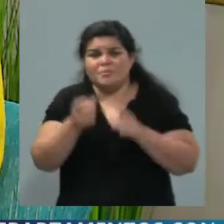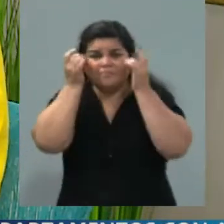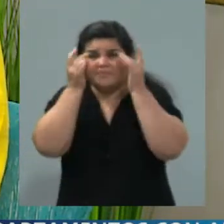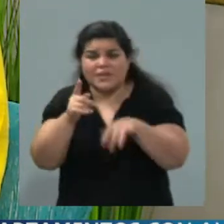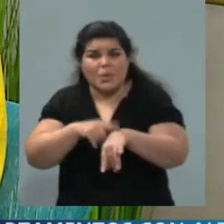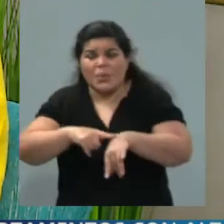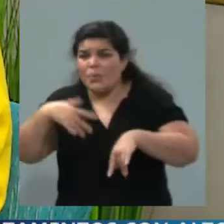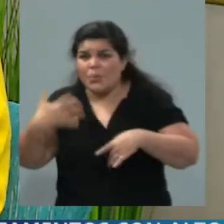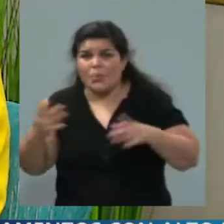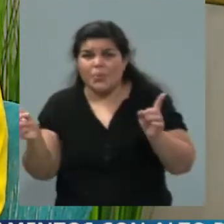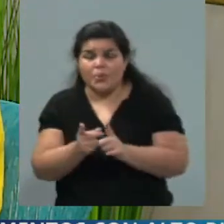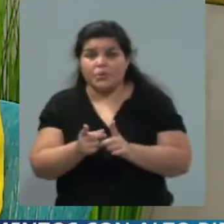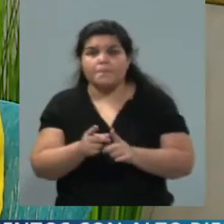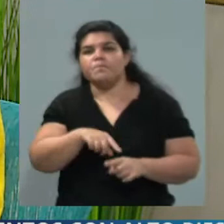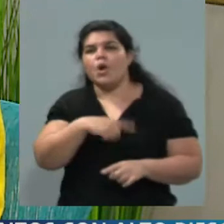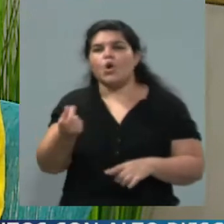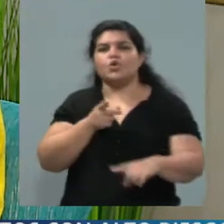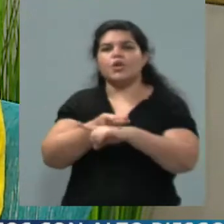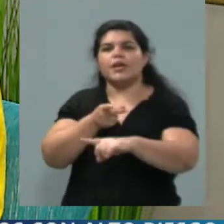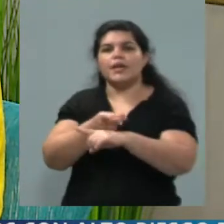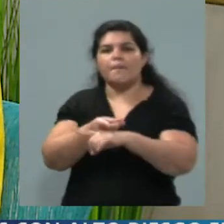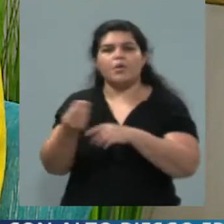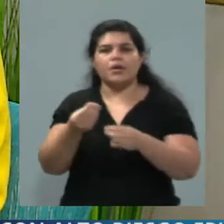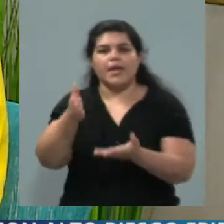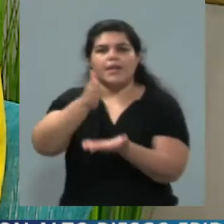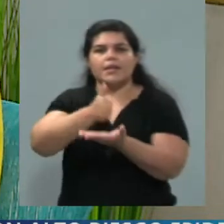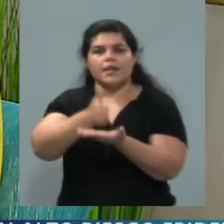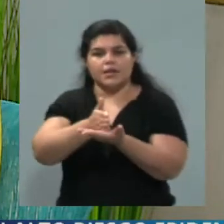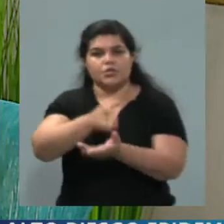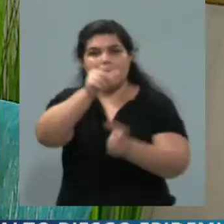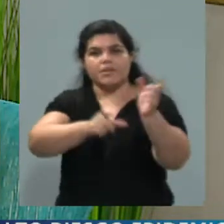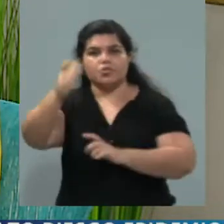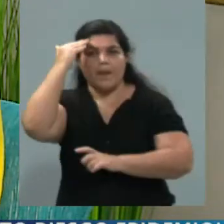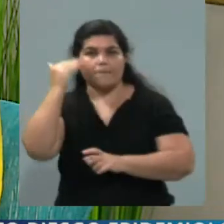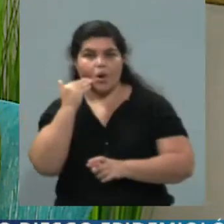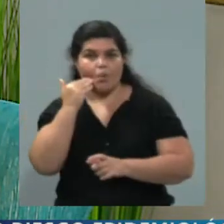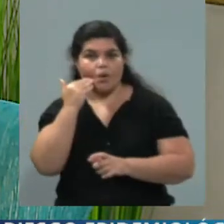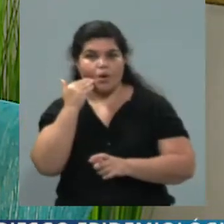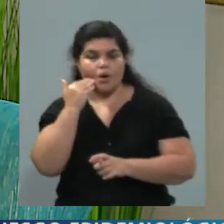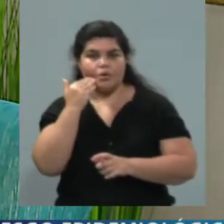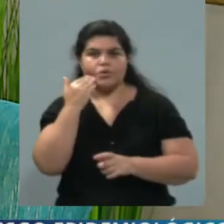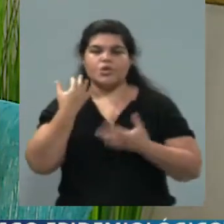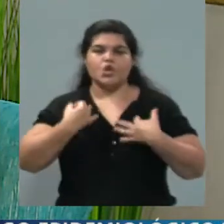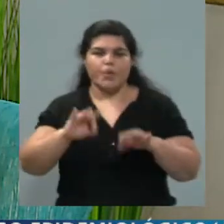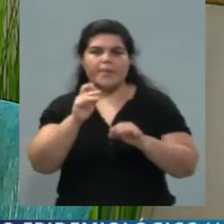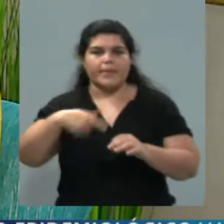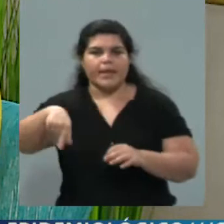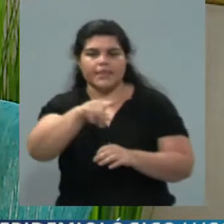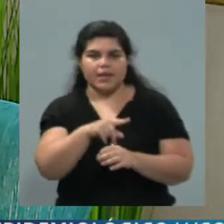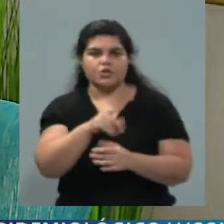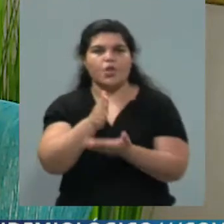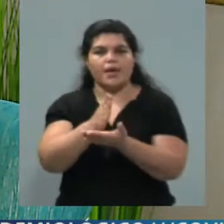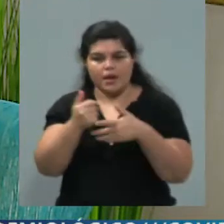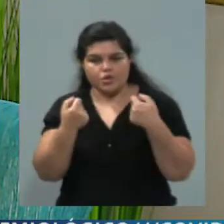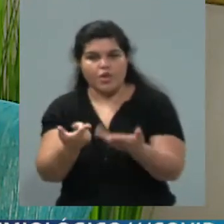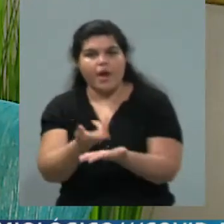otro reclamo que tiene que ver con el colectivo de restitución de derechos a sobrevivientes del próbolo, porque sabemos que también desde que